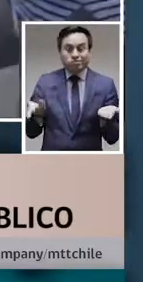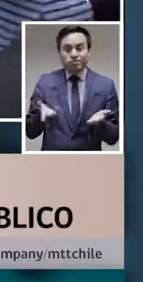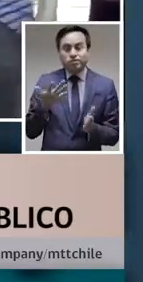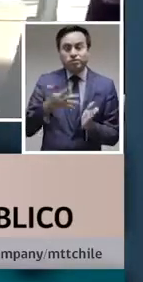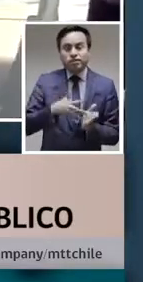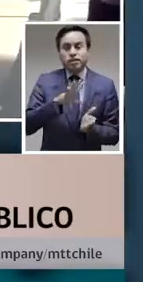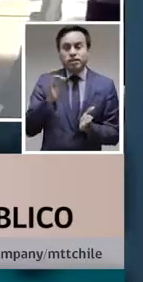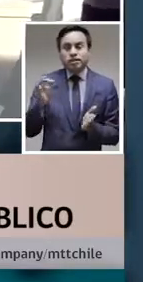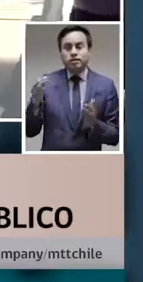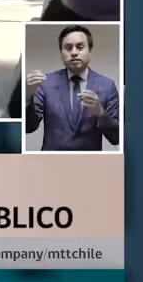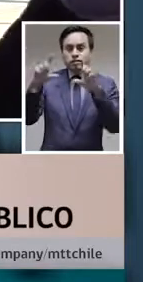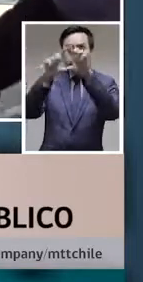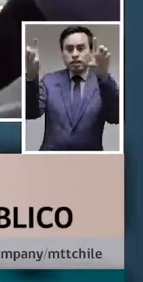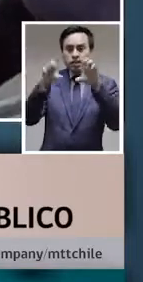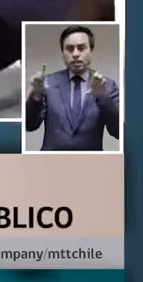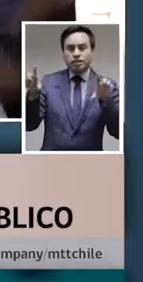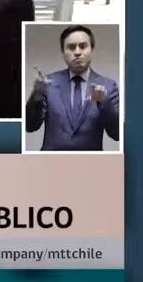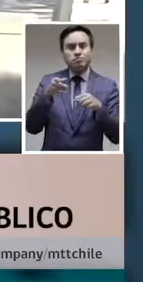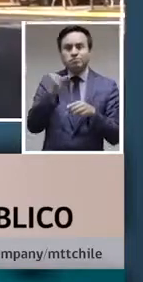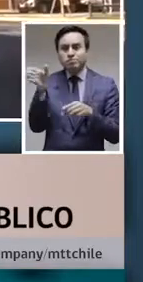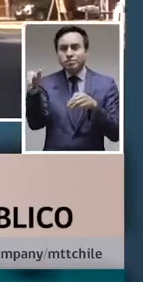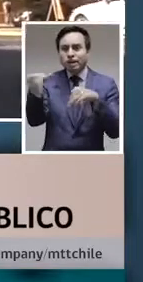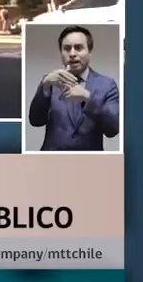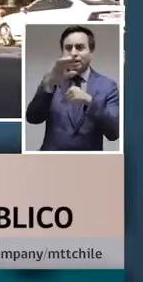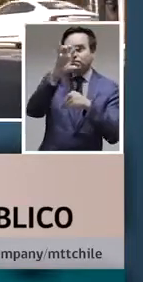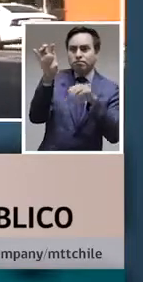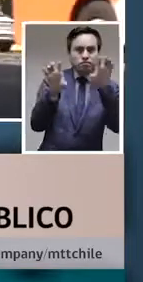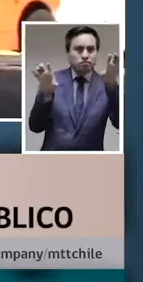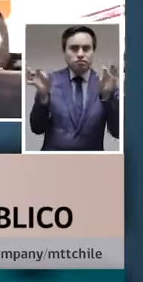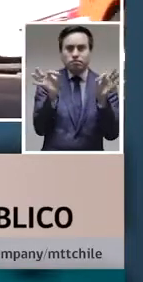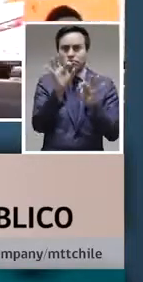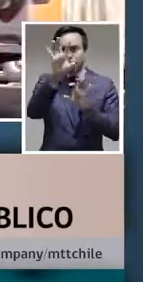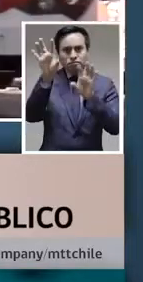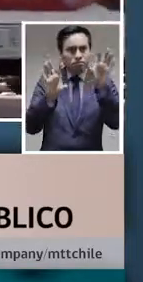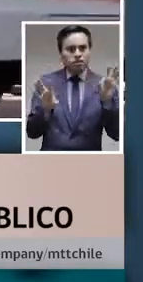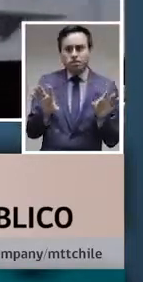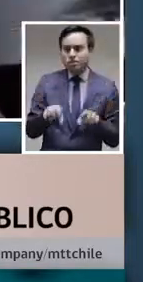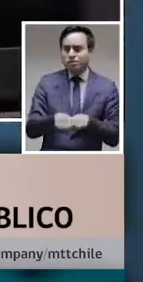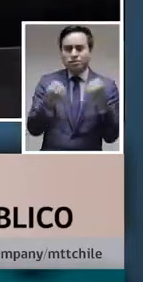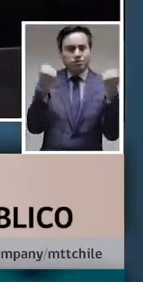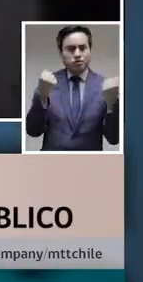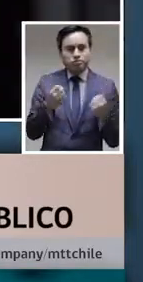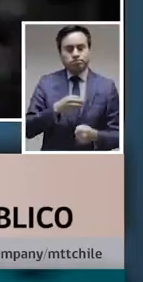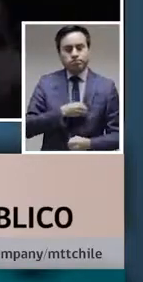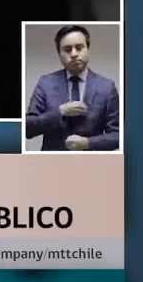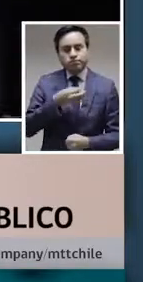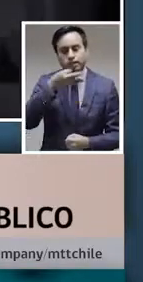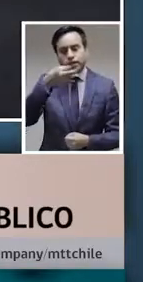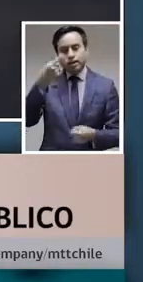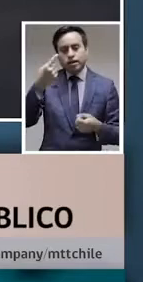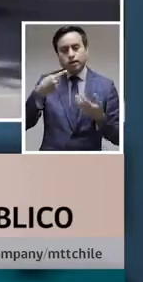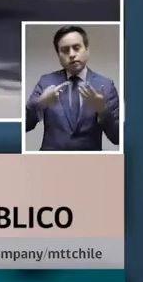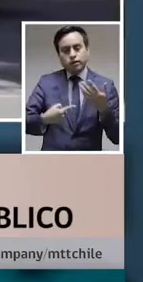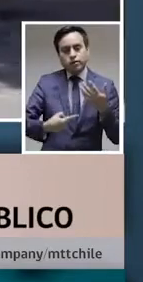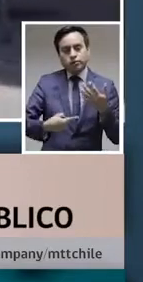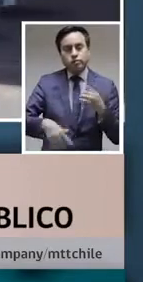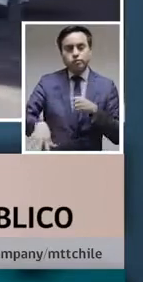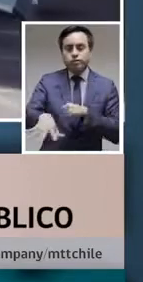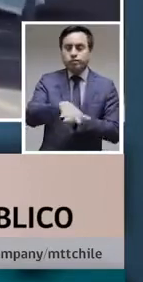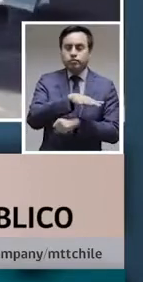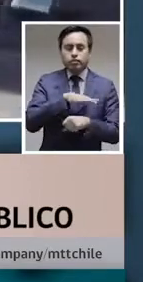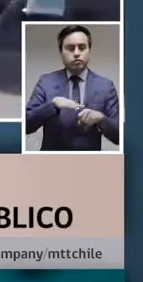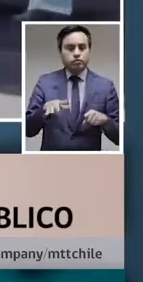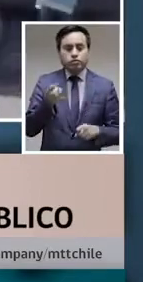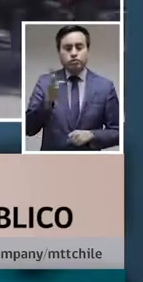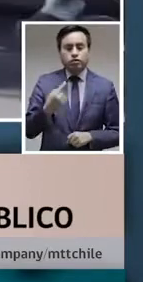5.500 señaléticas destruidas. Esto es un triste recuento. Es una situación